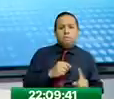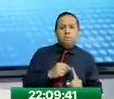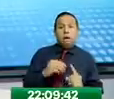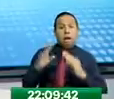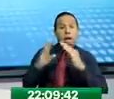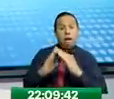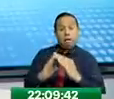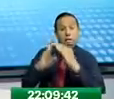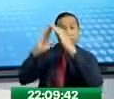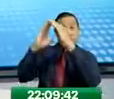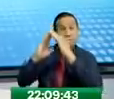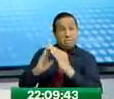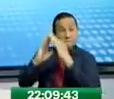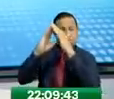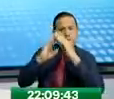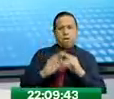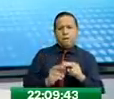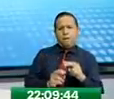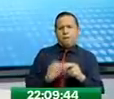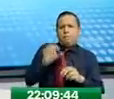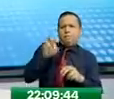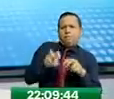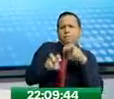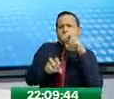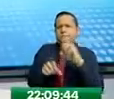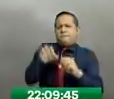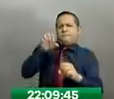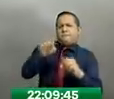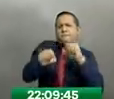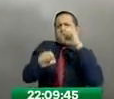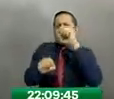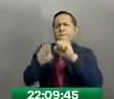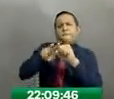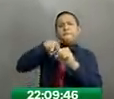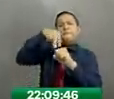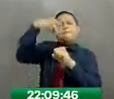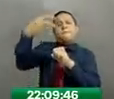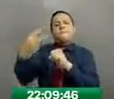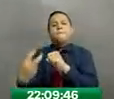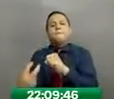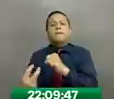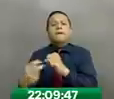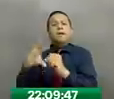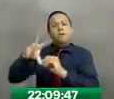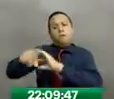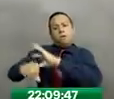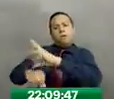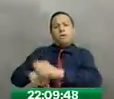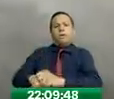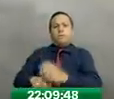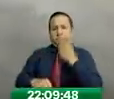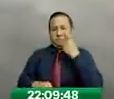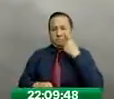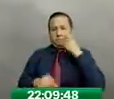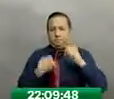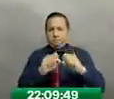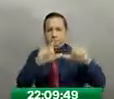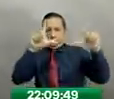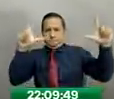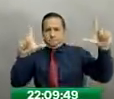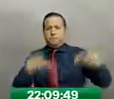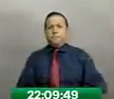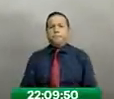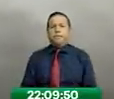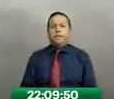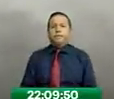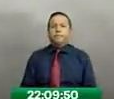piso de una casa e ingresa a robar. Veamos.